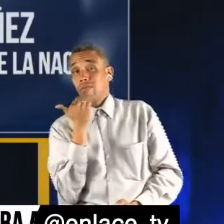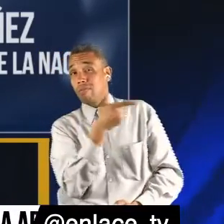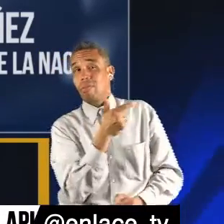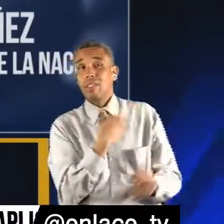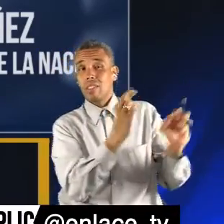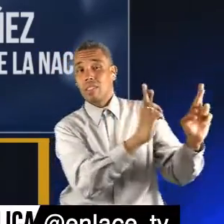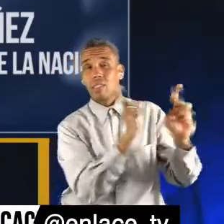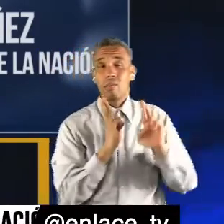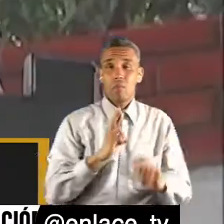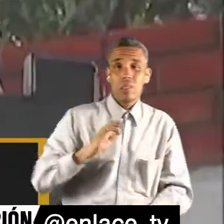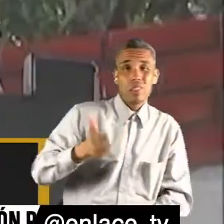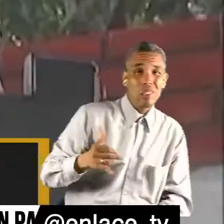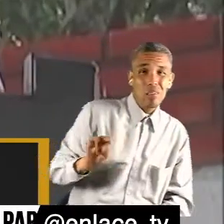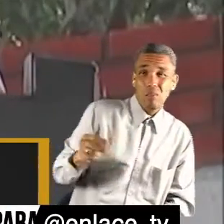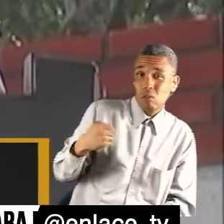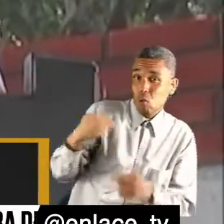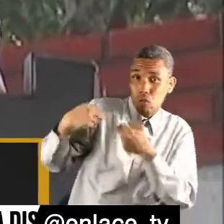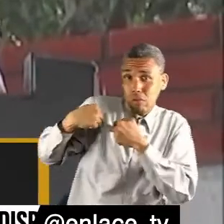decisión